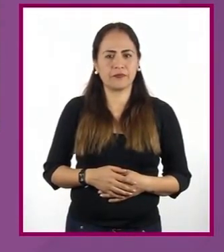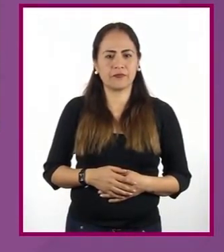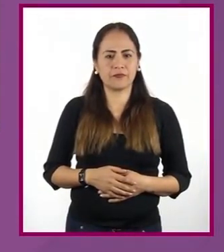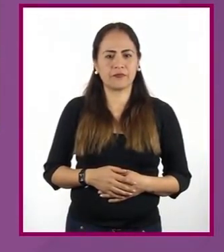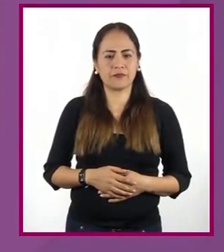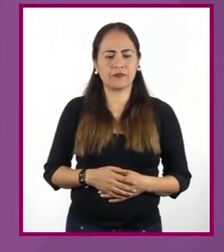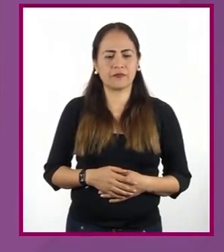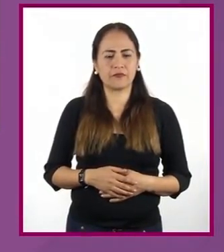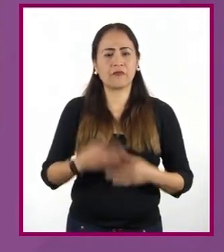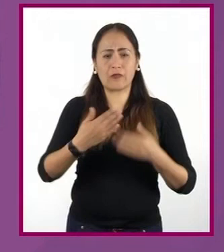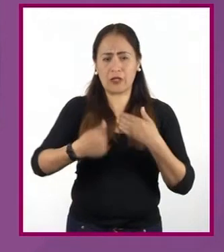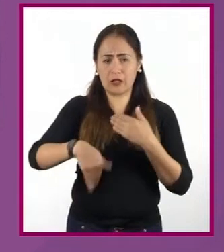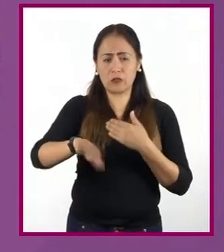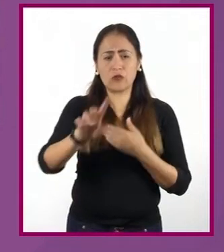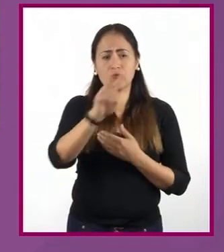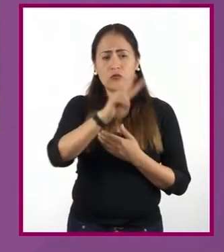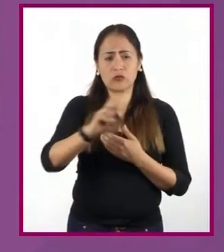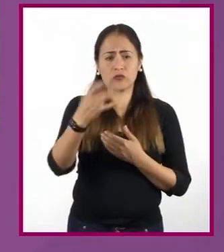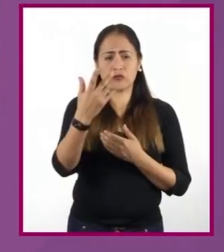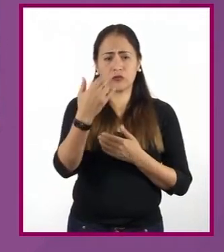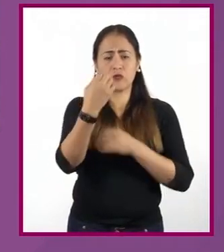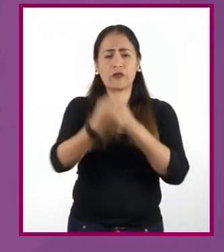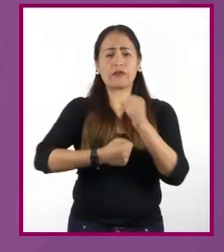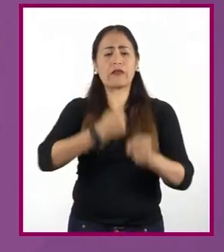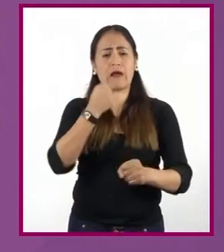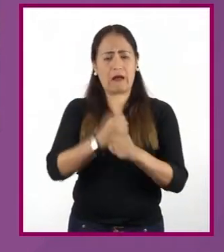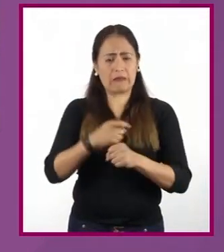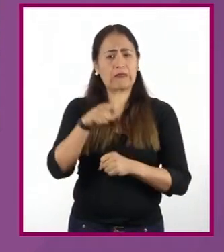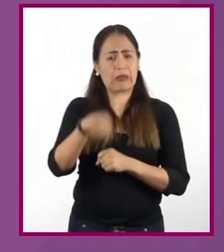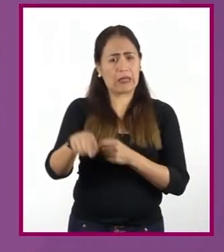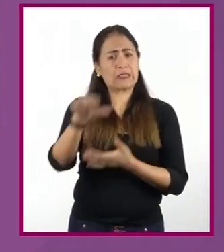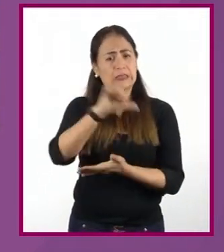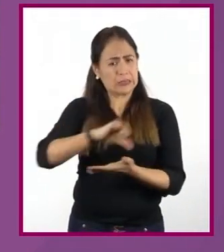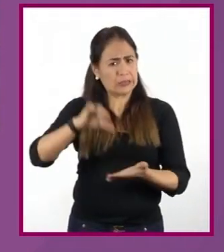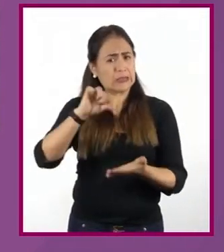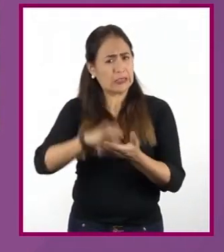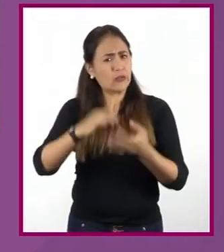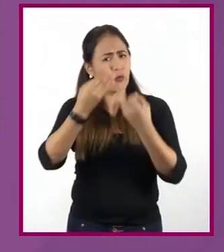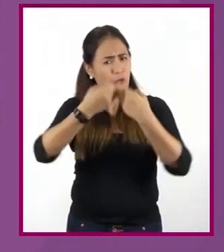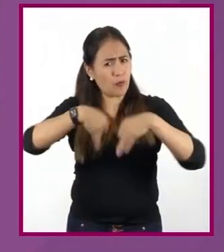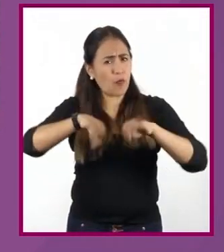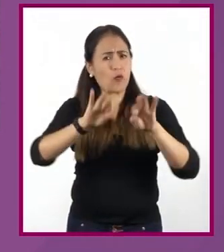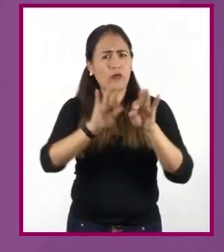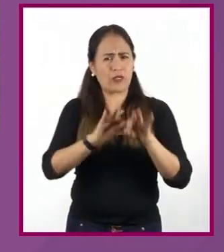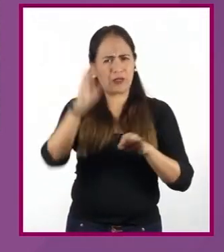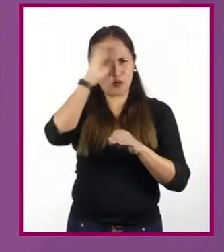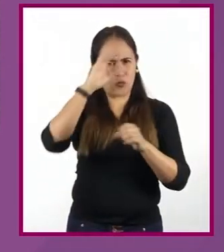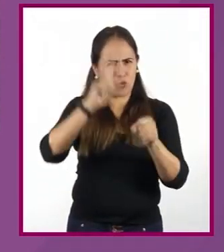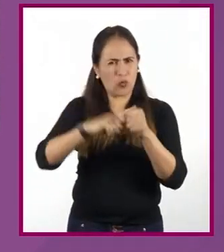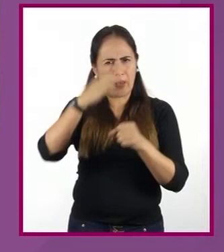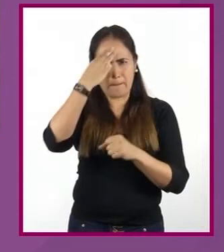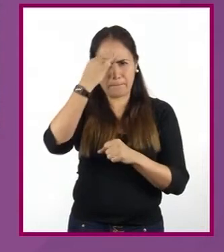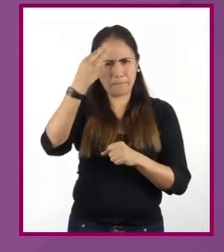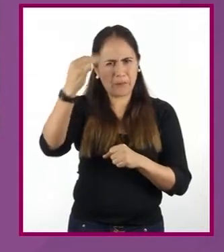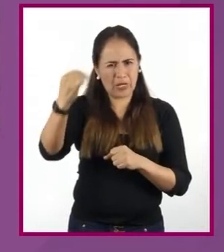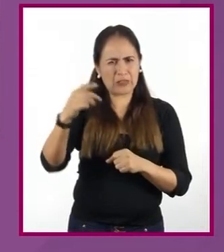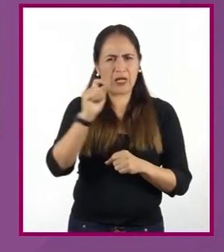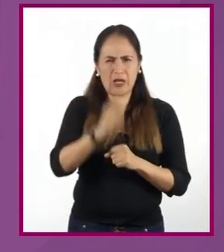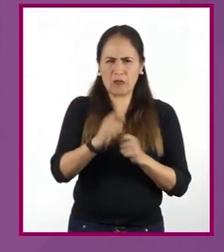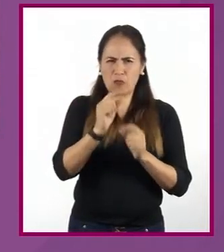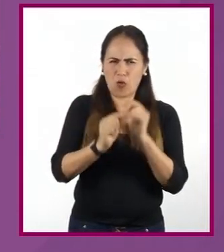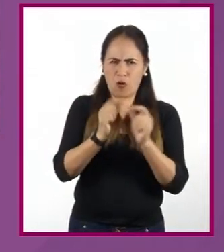Los siguientes 200 años, ya como un centro relevante de la civilización maya, vivió etapas de gran